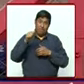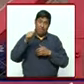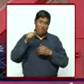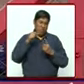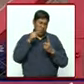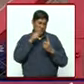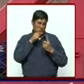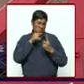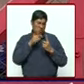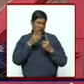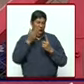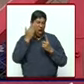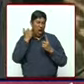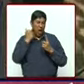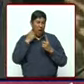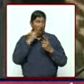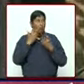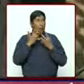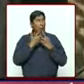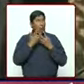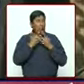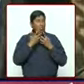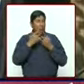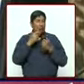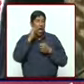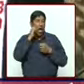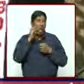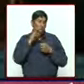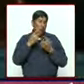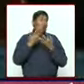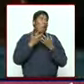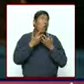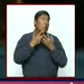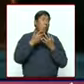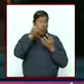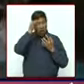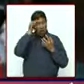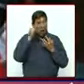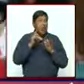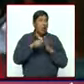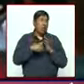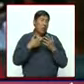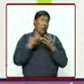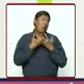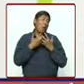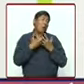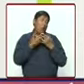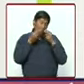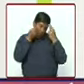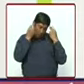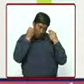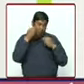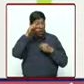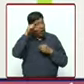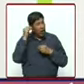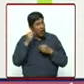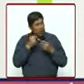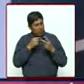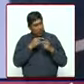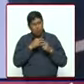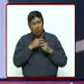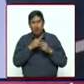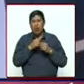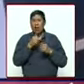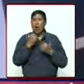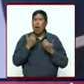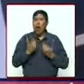de acomodarse a los gobiernos de turno, como el de Evo Morales, Yanine Áñez y Luis Arce, ¿cuál es el